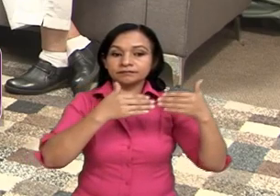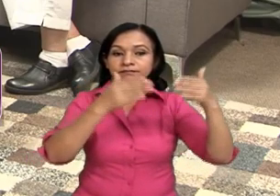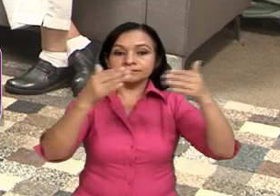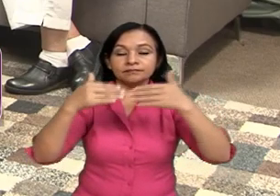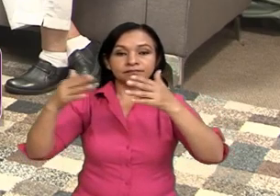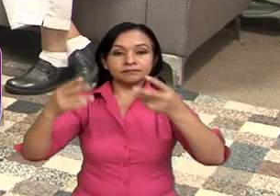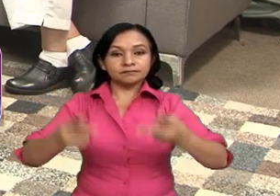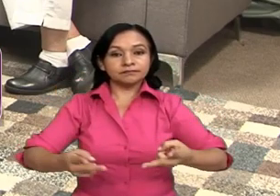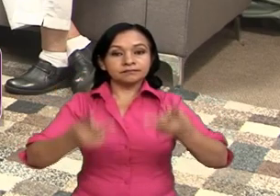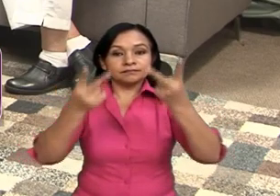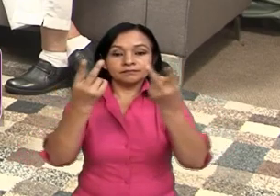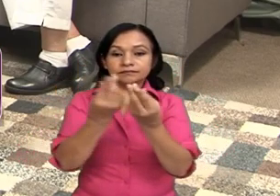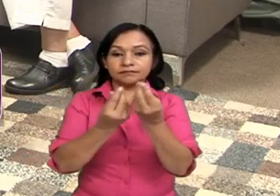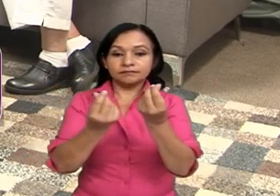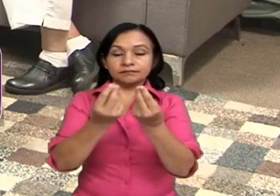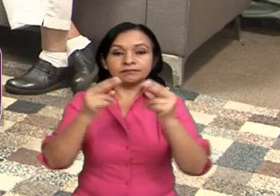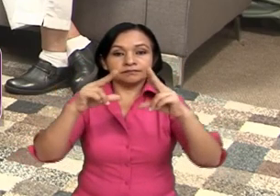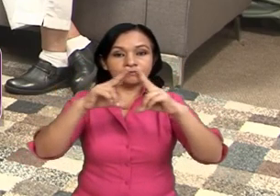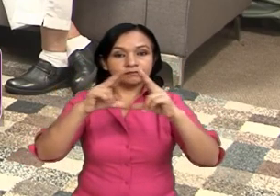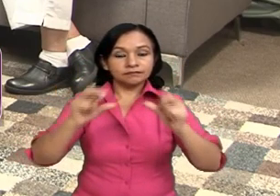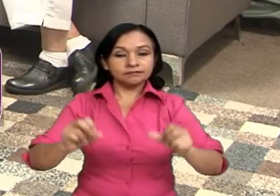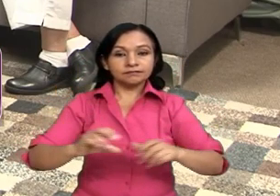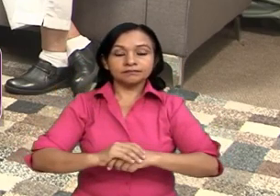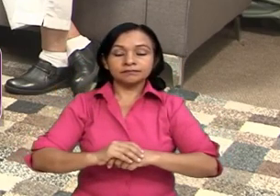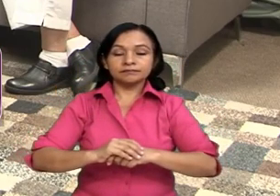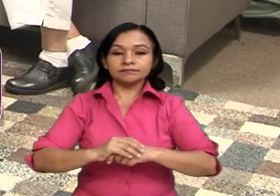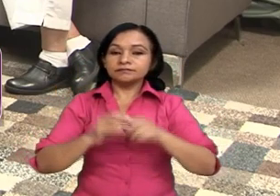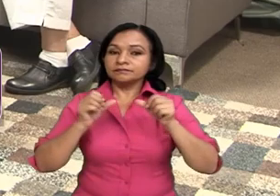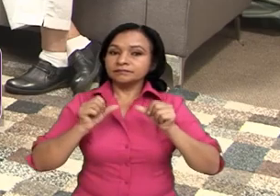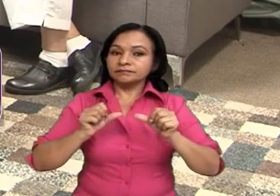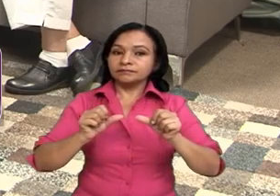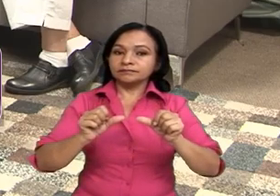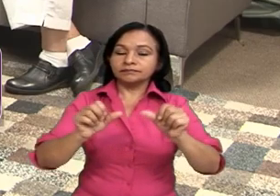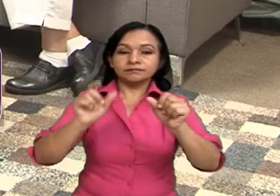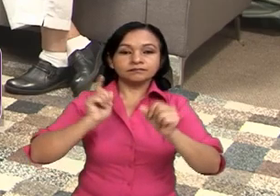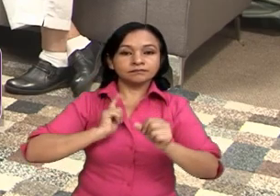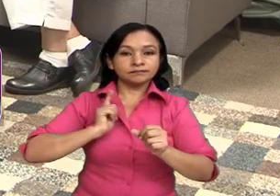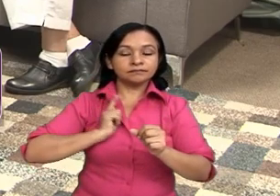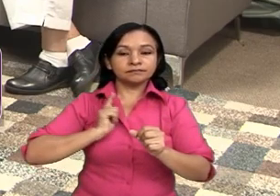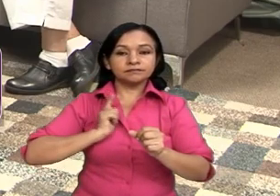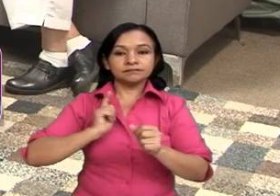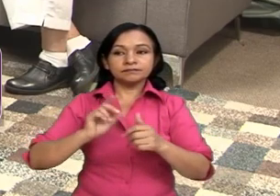vida económica de este país. Y así tenemos